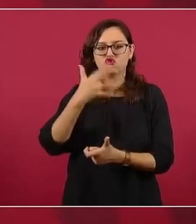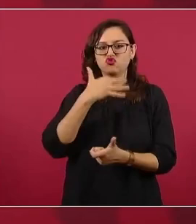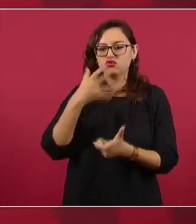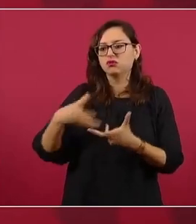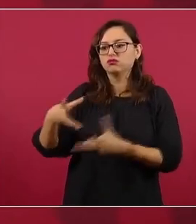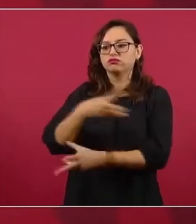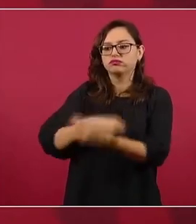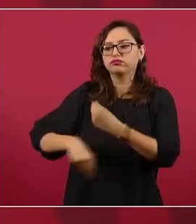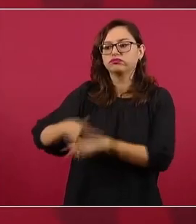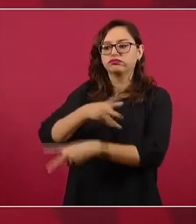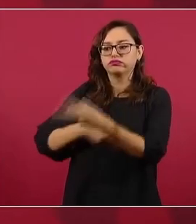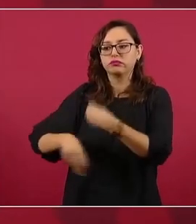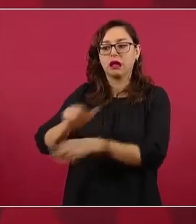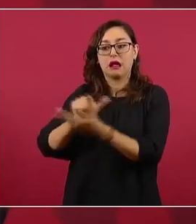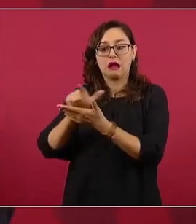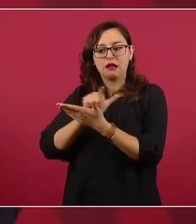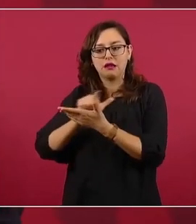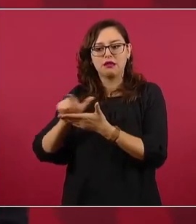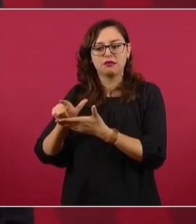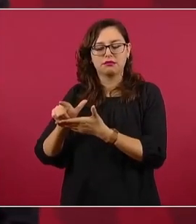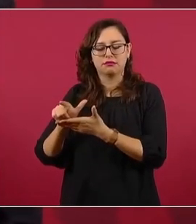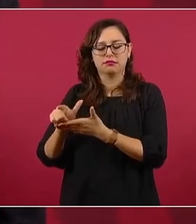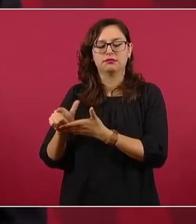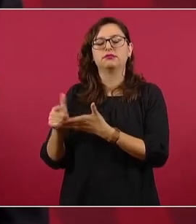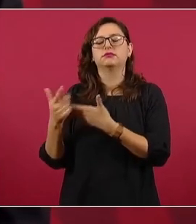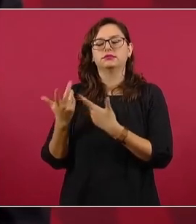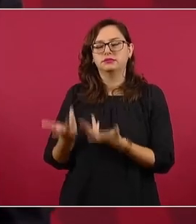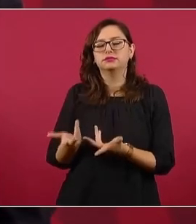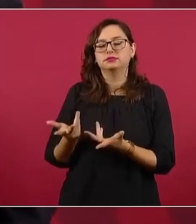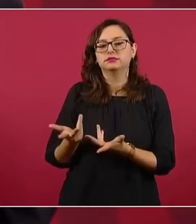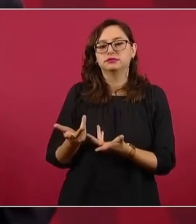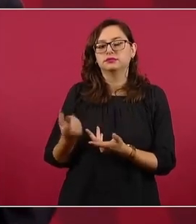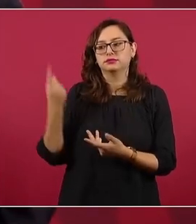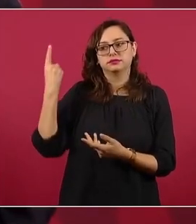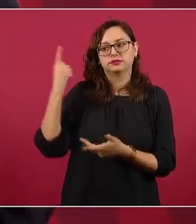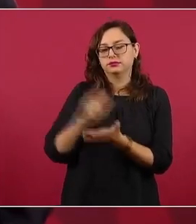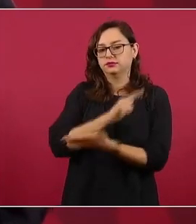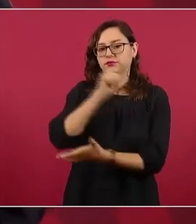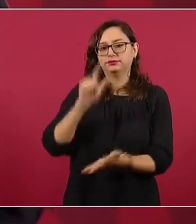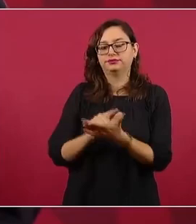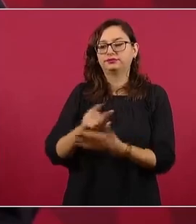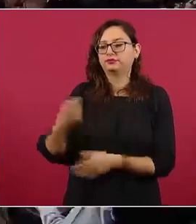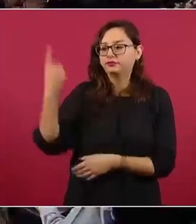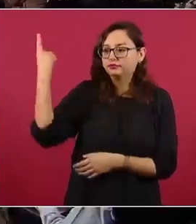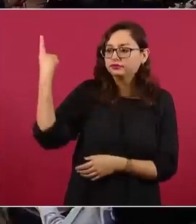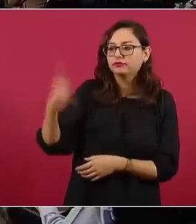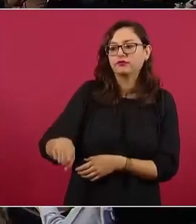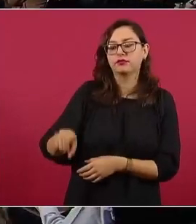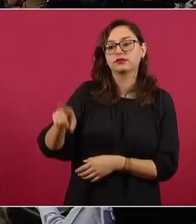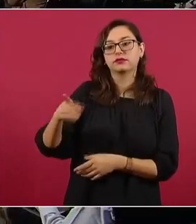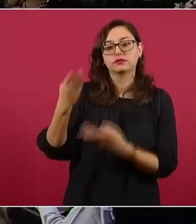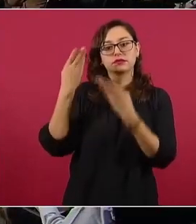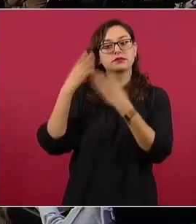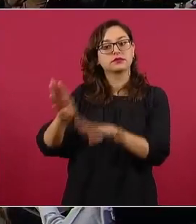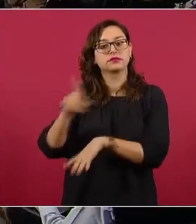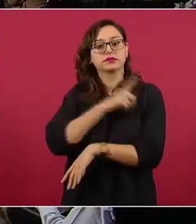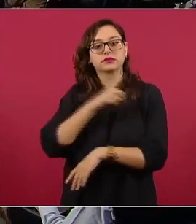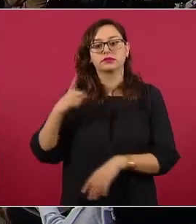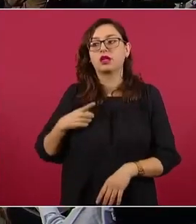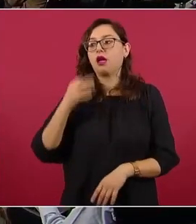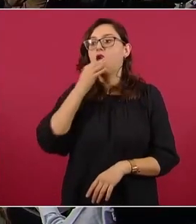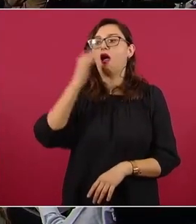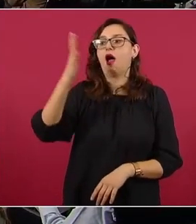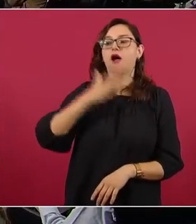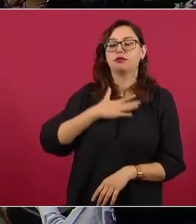de manera permanente, sistemática, por mandato de ley a la unidad de inteligencia financiera. Esa